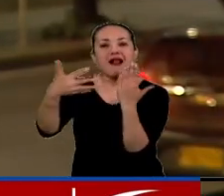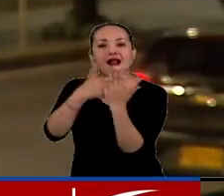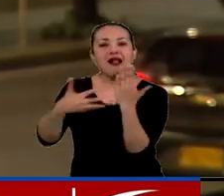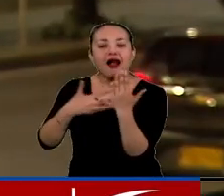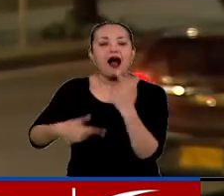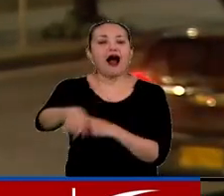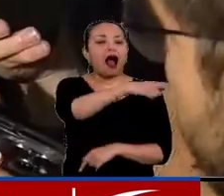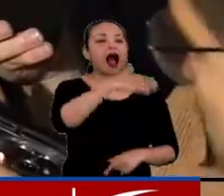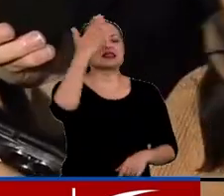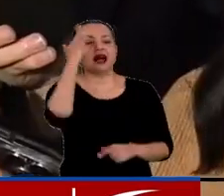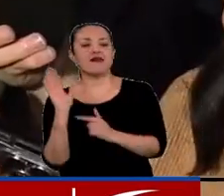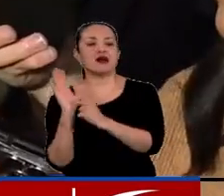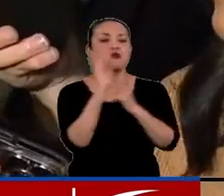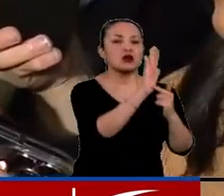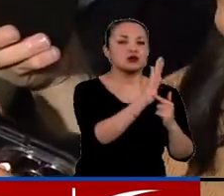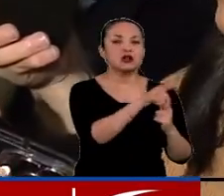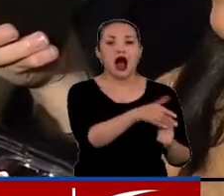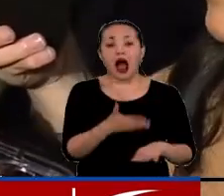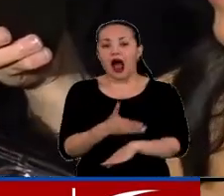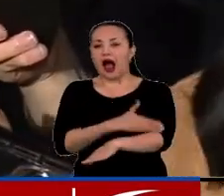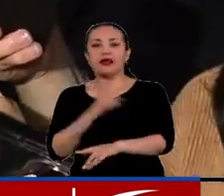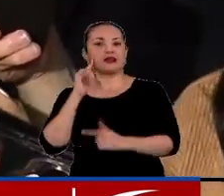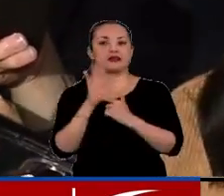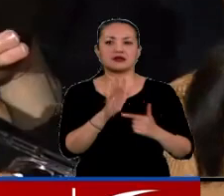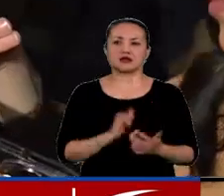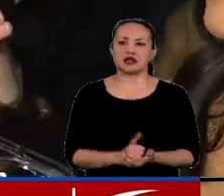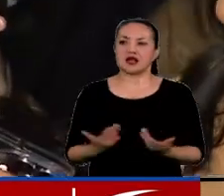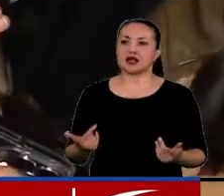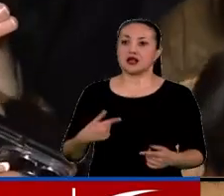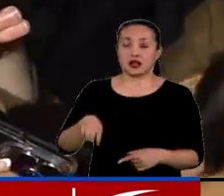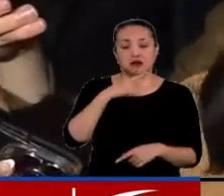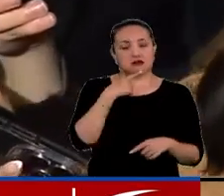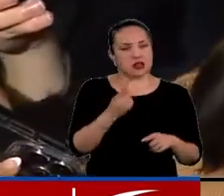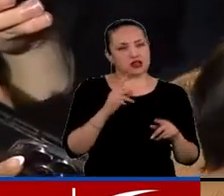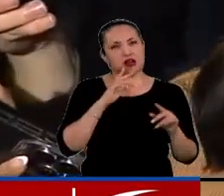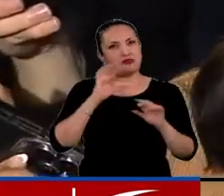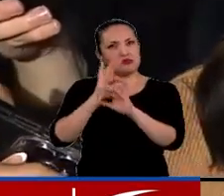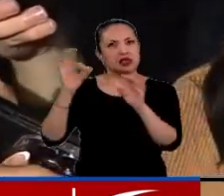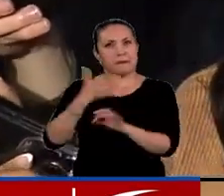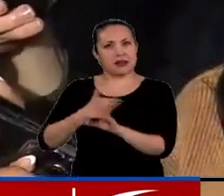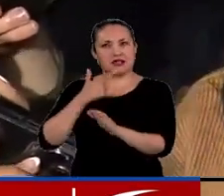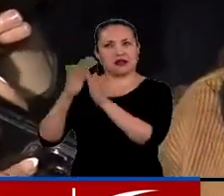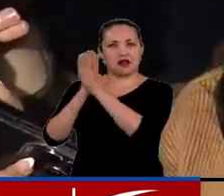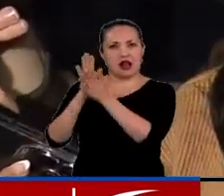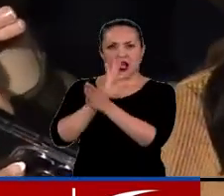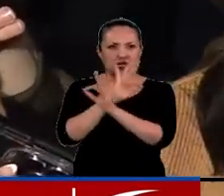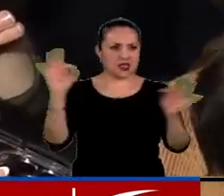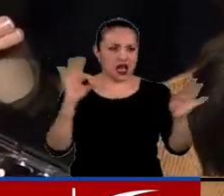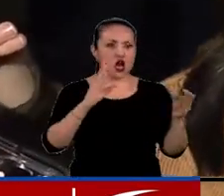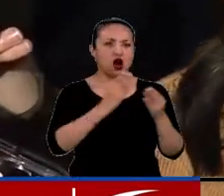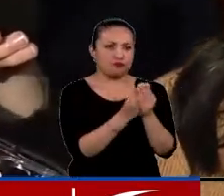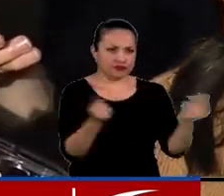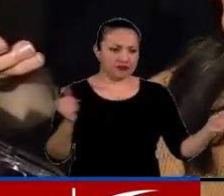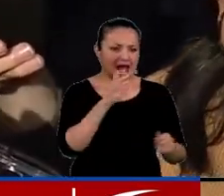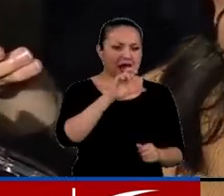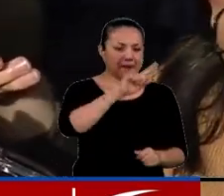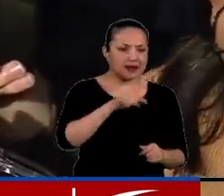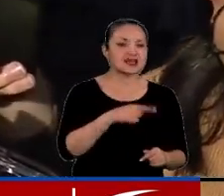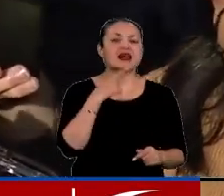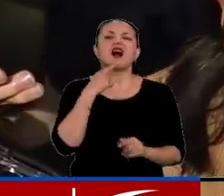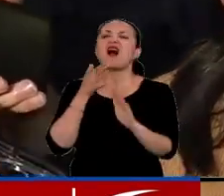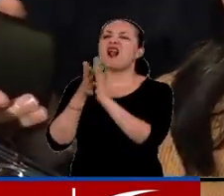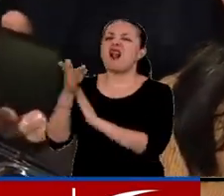a conocerlo. No hablo de eliminación de las EPS, hablo de transformación y simplemente vamos a esperar a que salga el